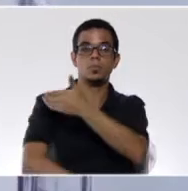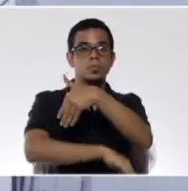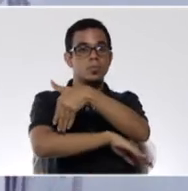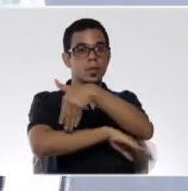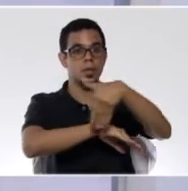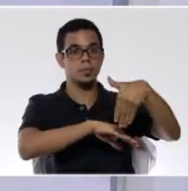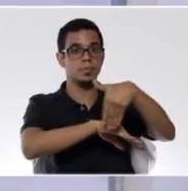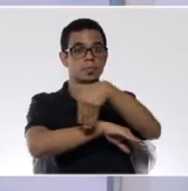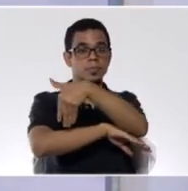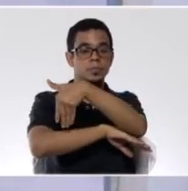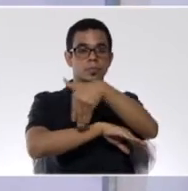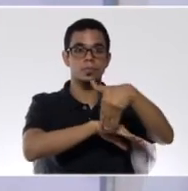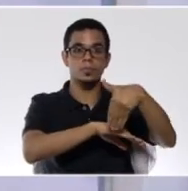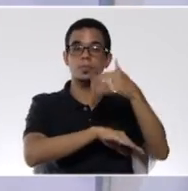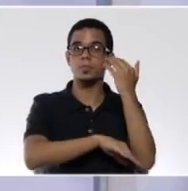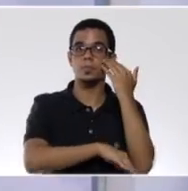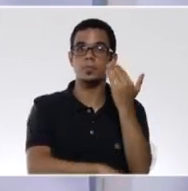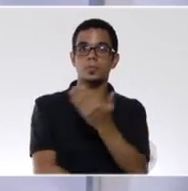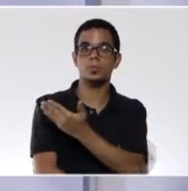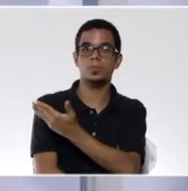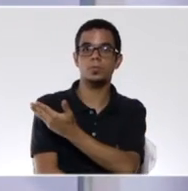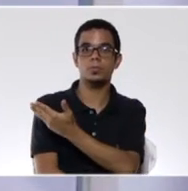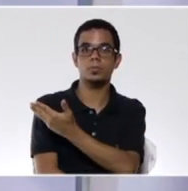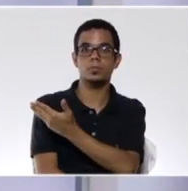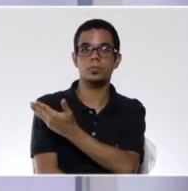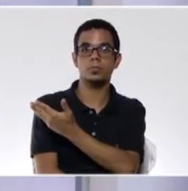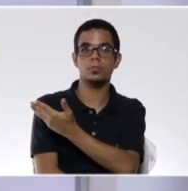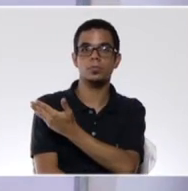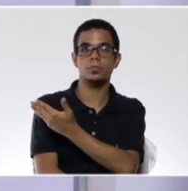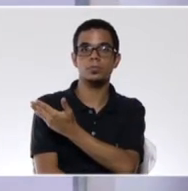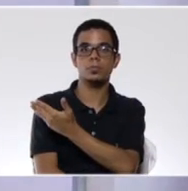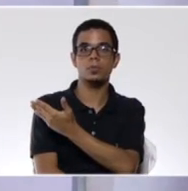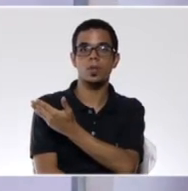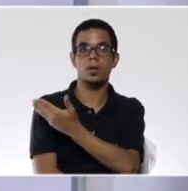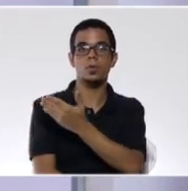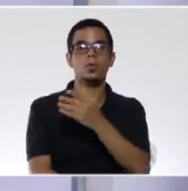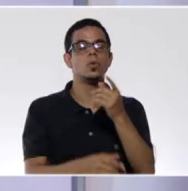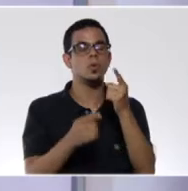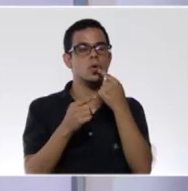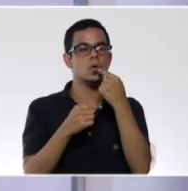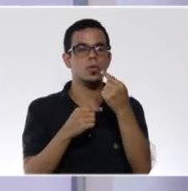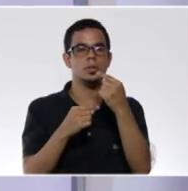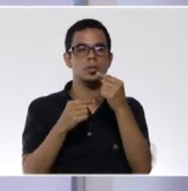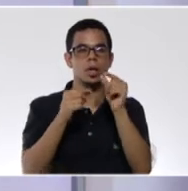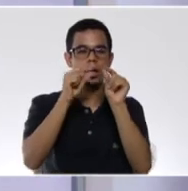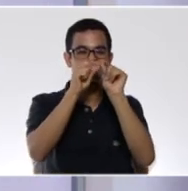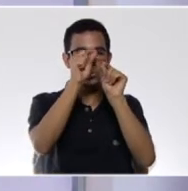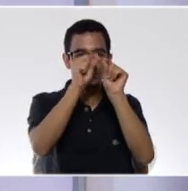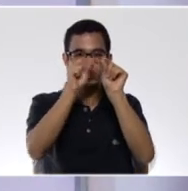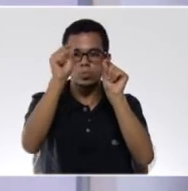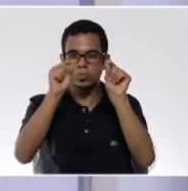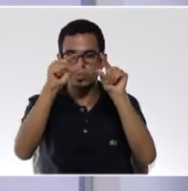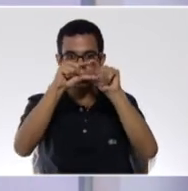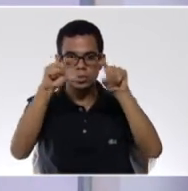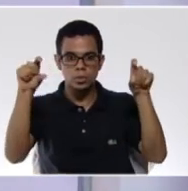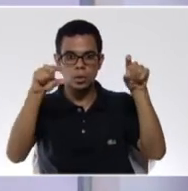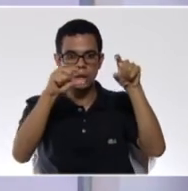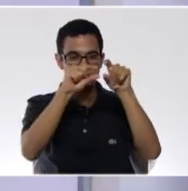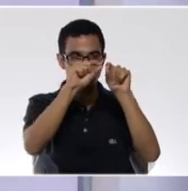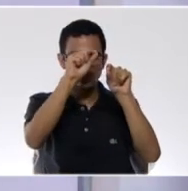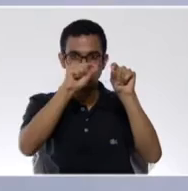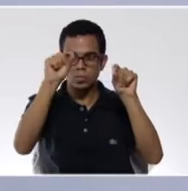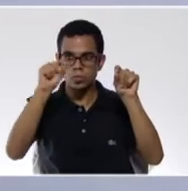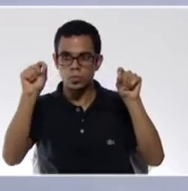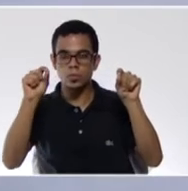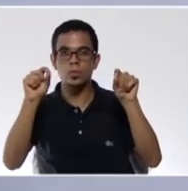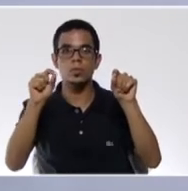podemos trazarlo ya que él nos marca el ángulo de 90 grados, que es este que está aquí, el ángulo de